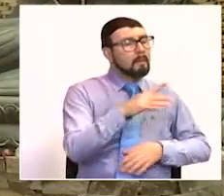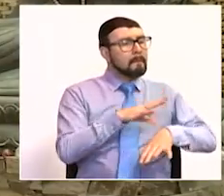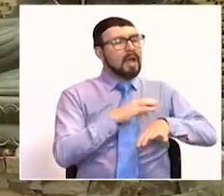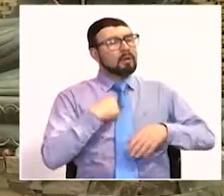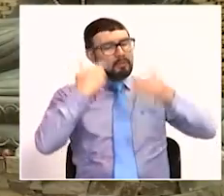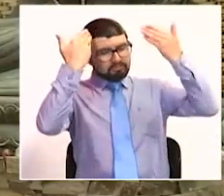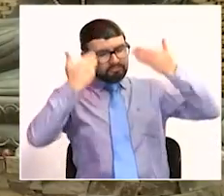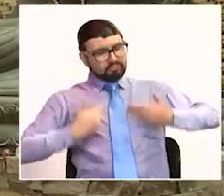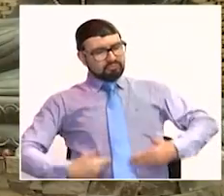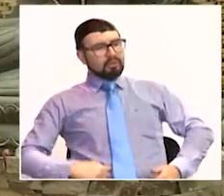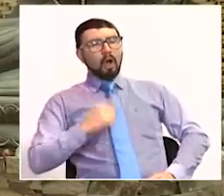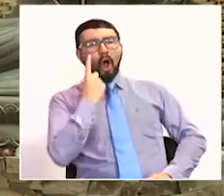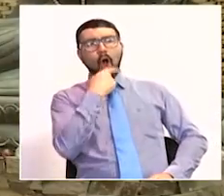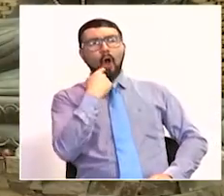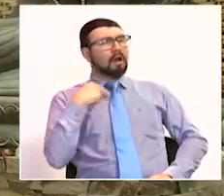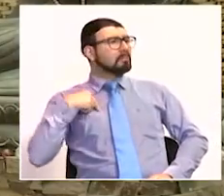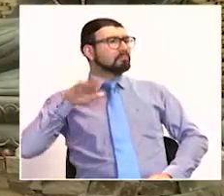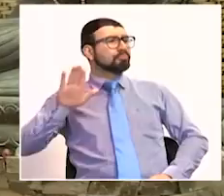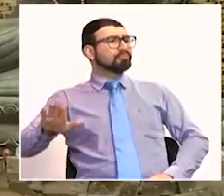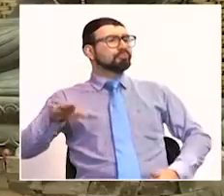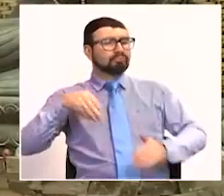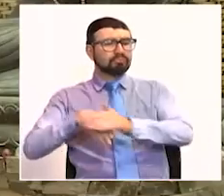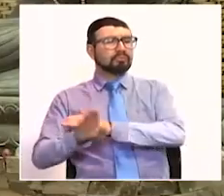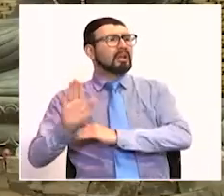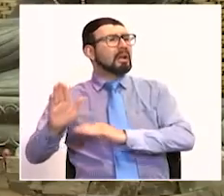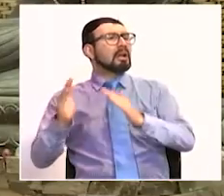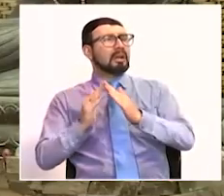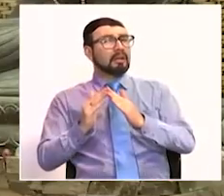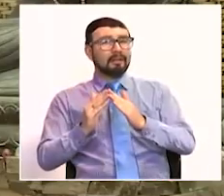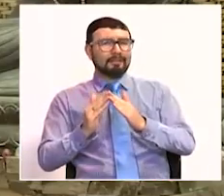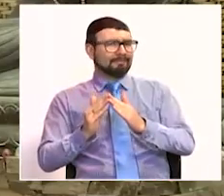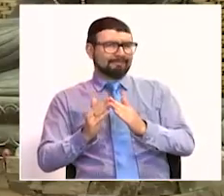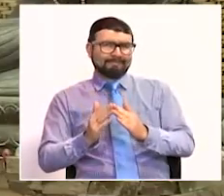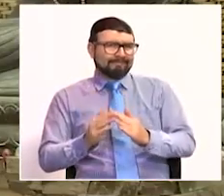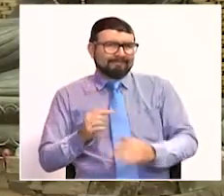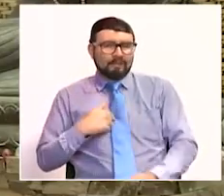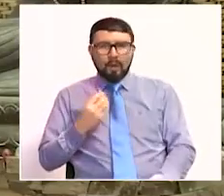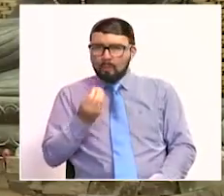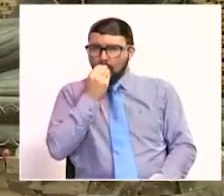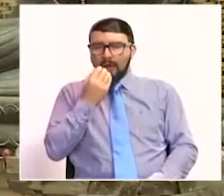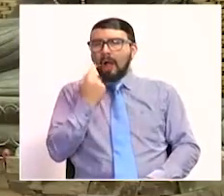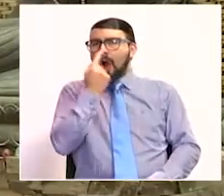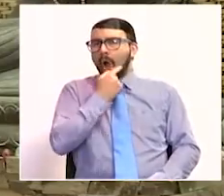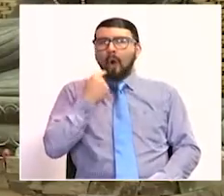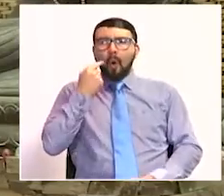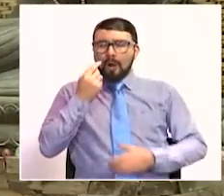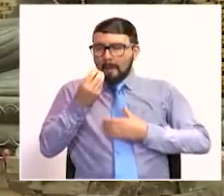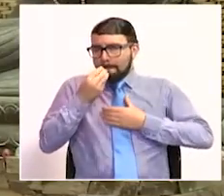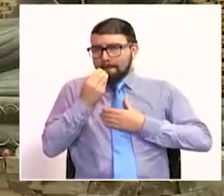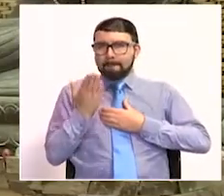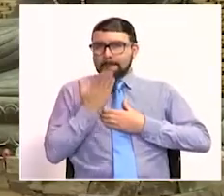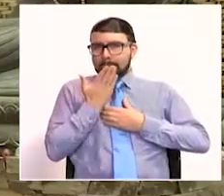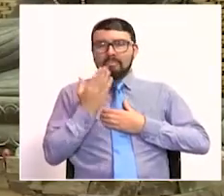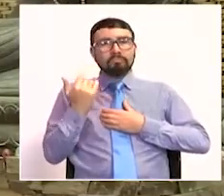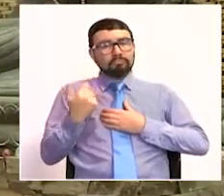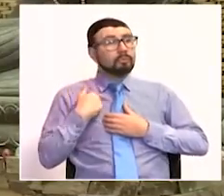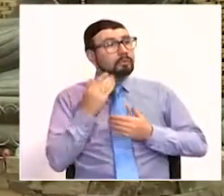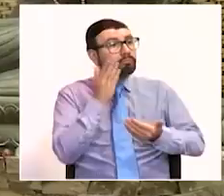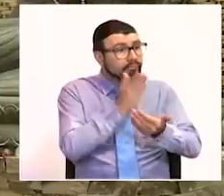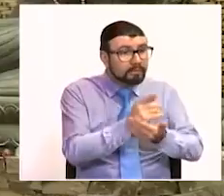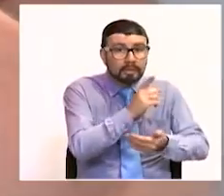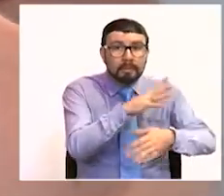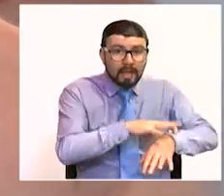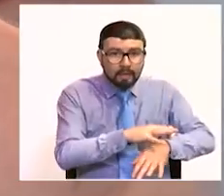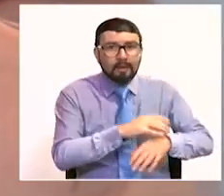diagnóstico integral tratando de mirar al paciente como un todo y nosotros, los odontólogos del equipo del Parque